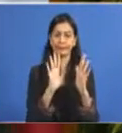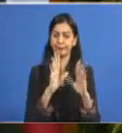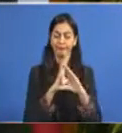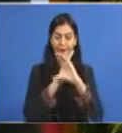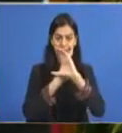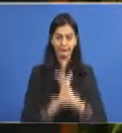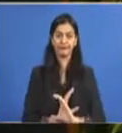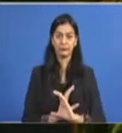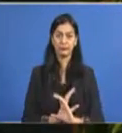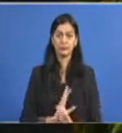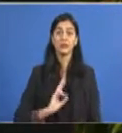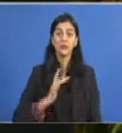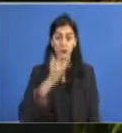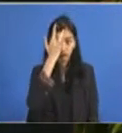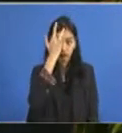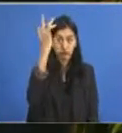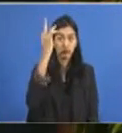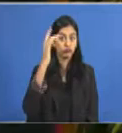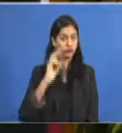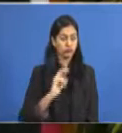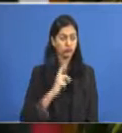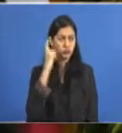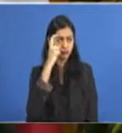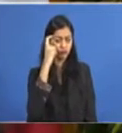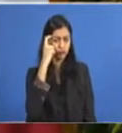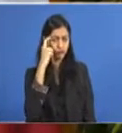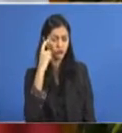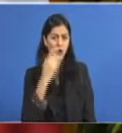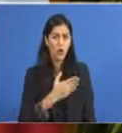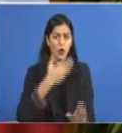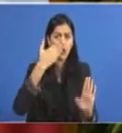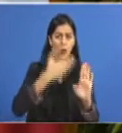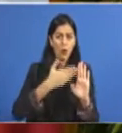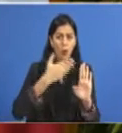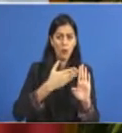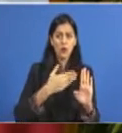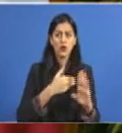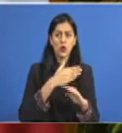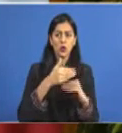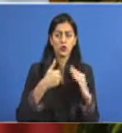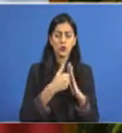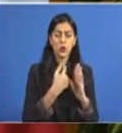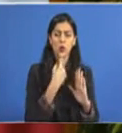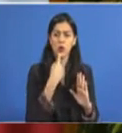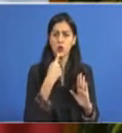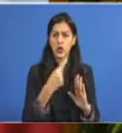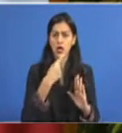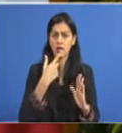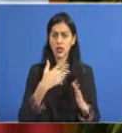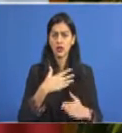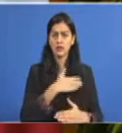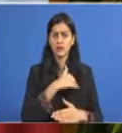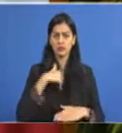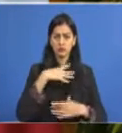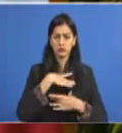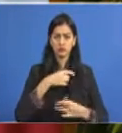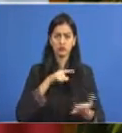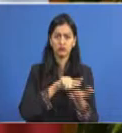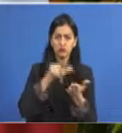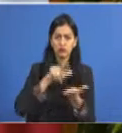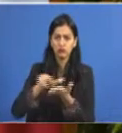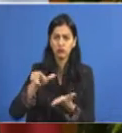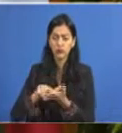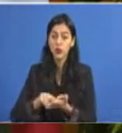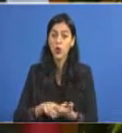Ser inteligente y cumplir con las indicaciones sanitarias. Lo que se ha estado haciendo